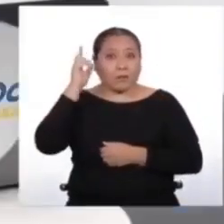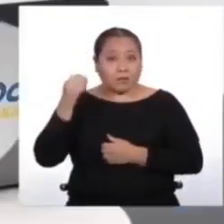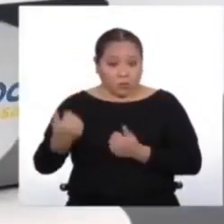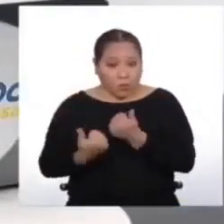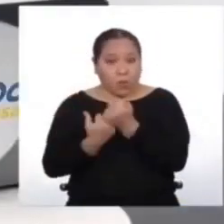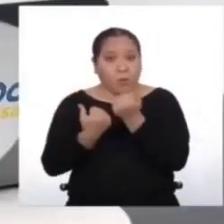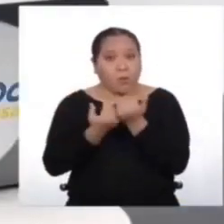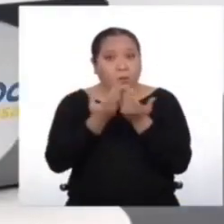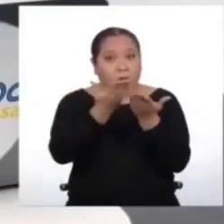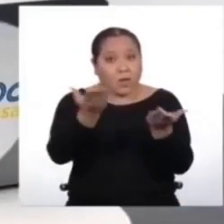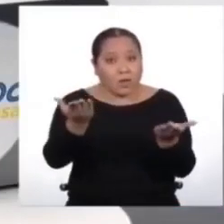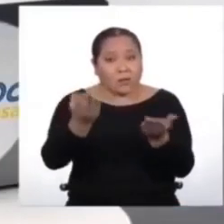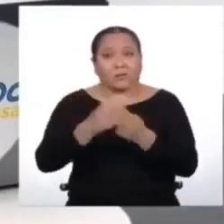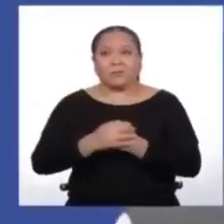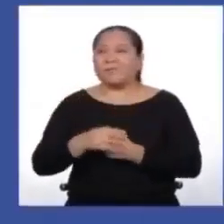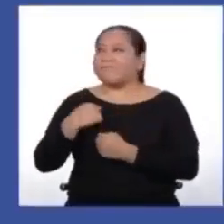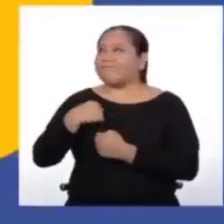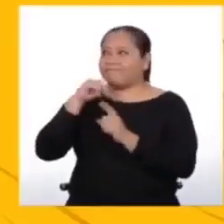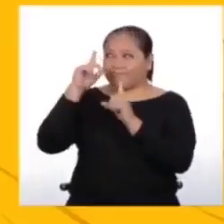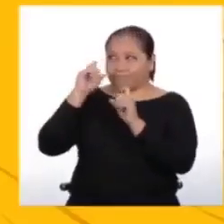mano. Mi pregunta es,